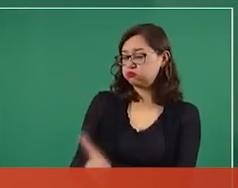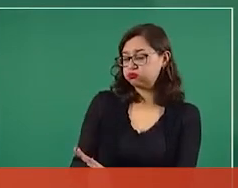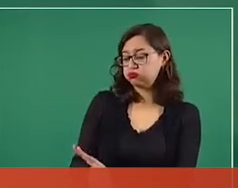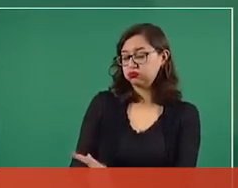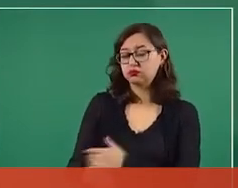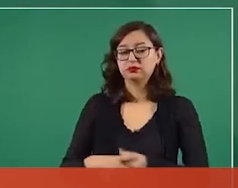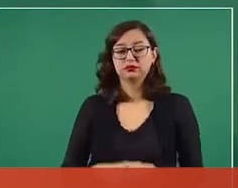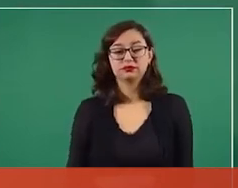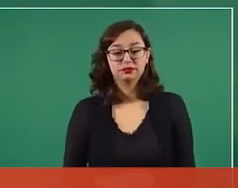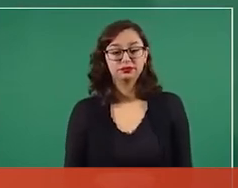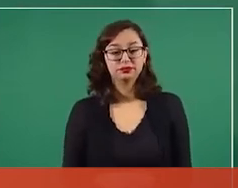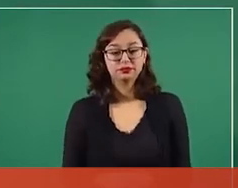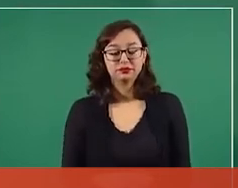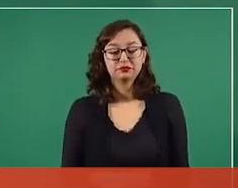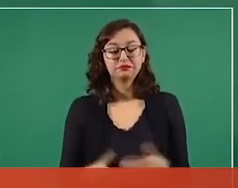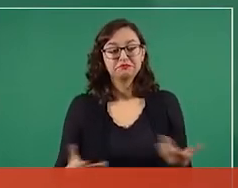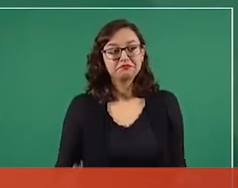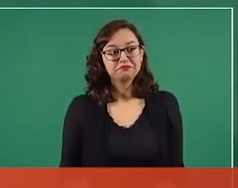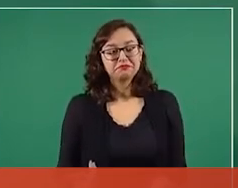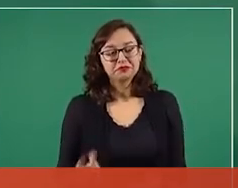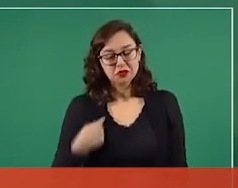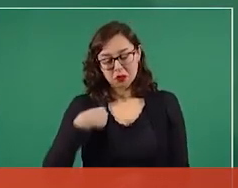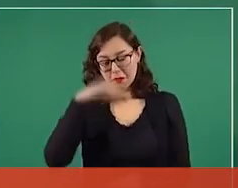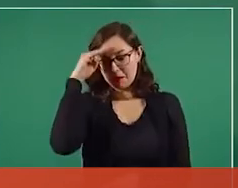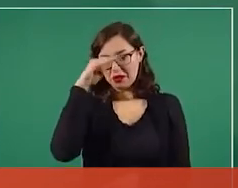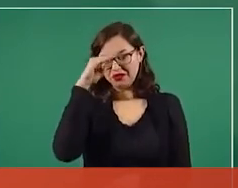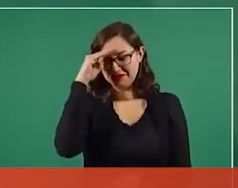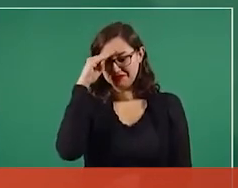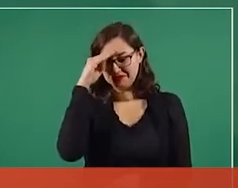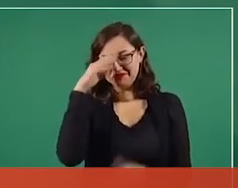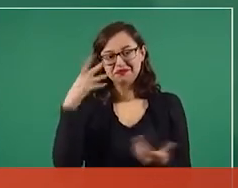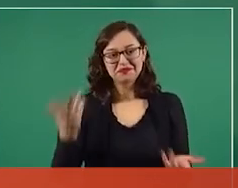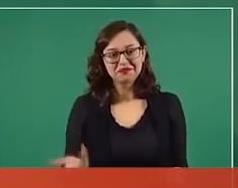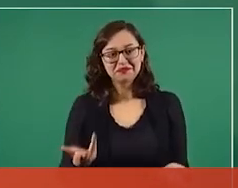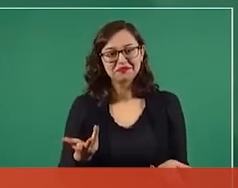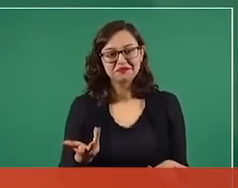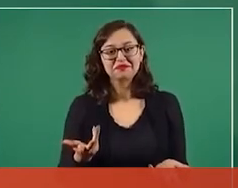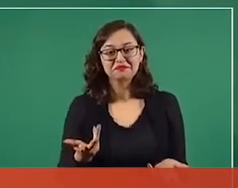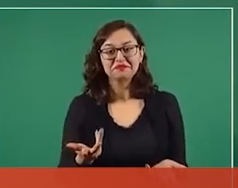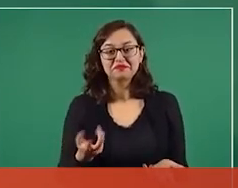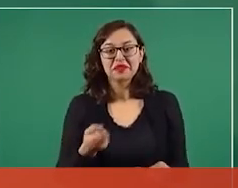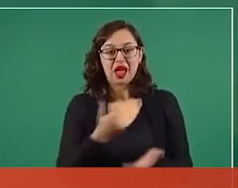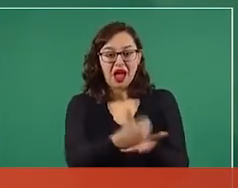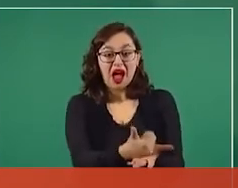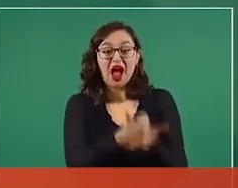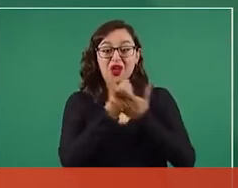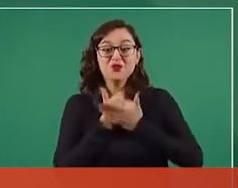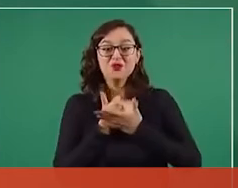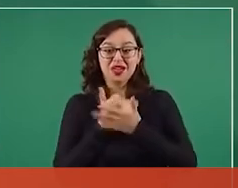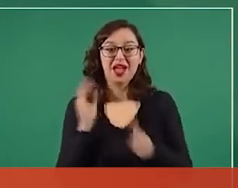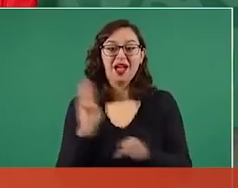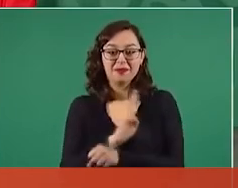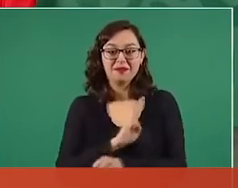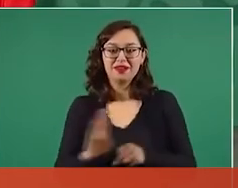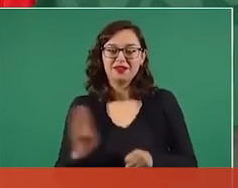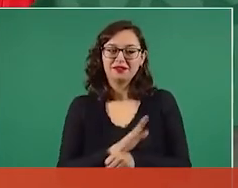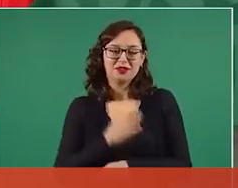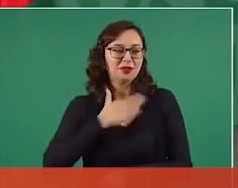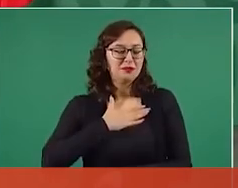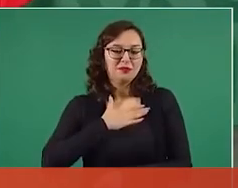Entonces eso pienso que me ayudó, porque los informes que recibía iban en ese sentido,